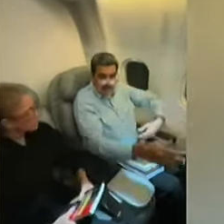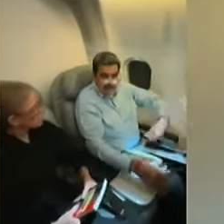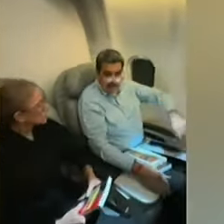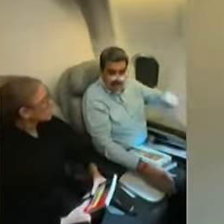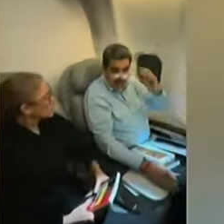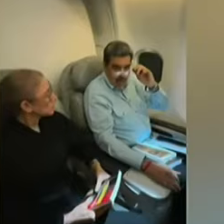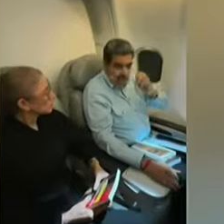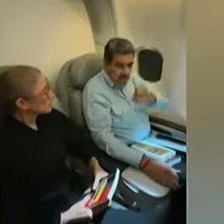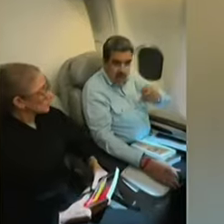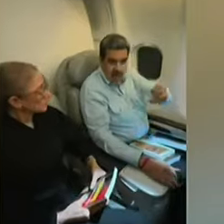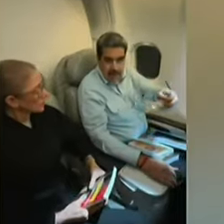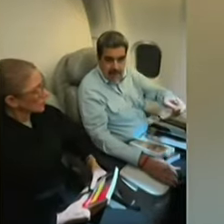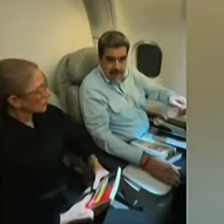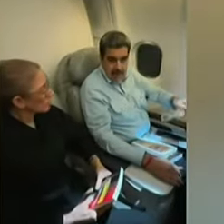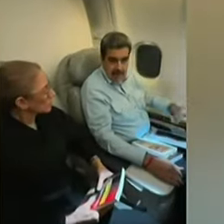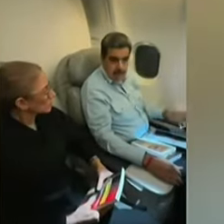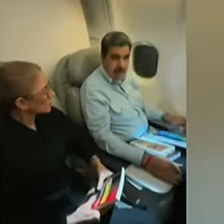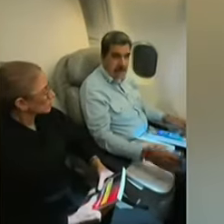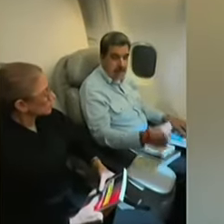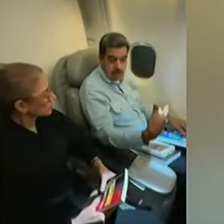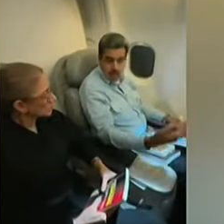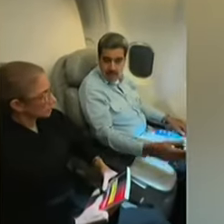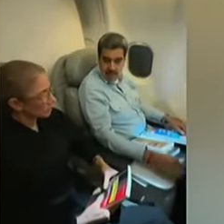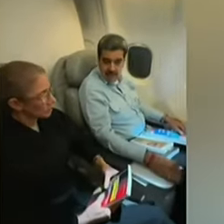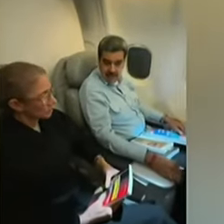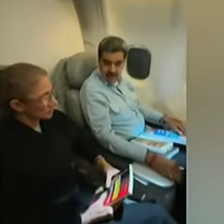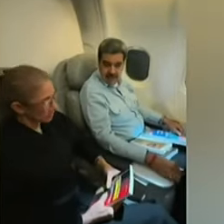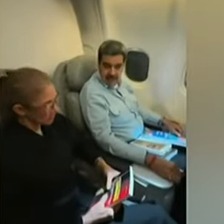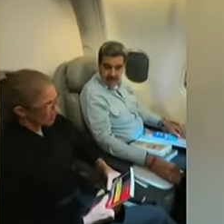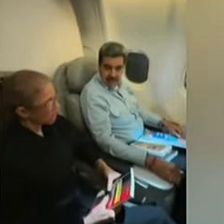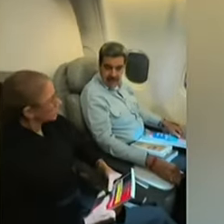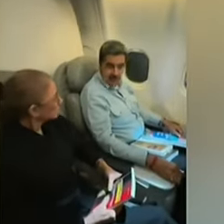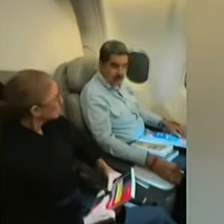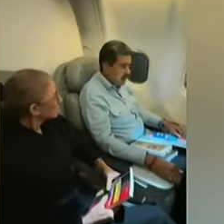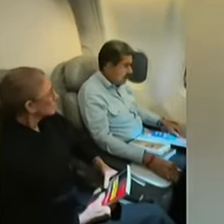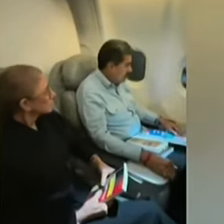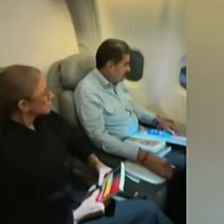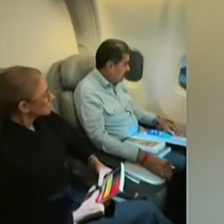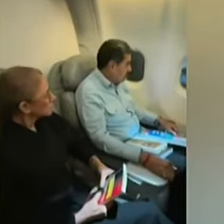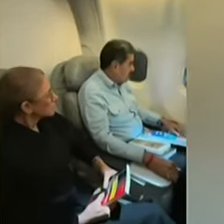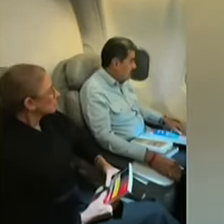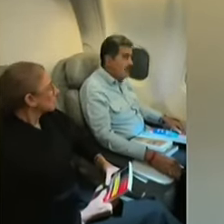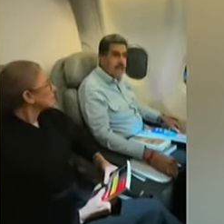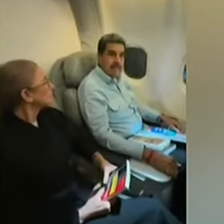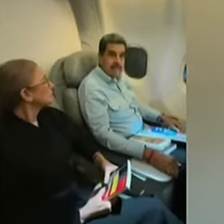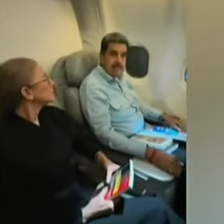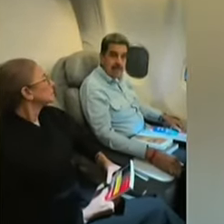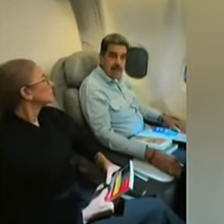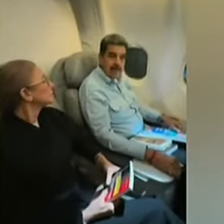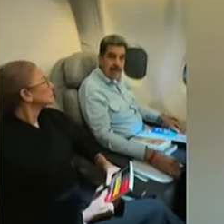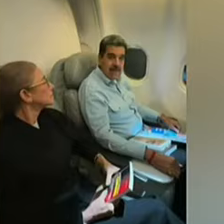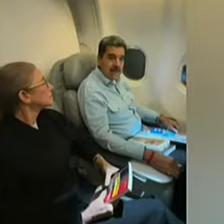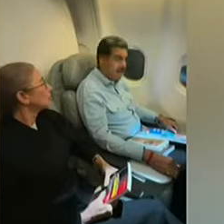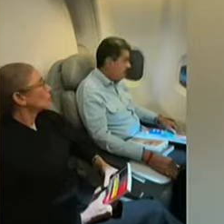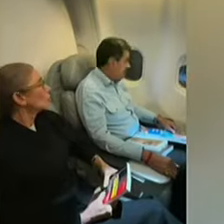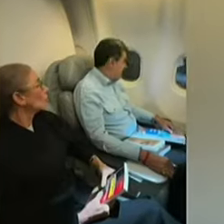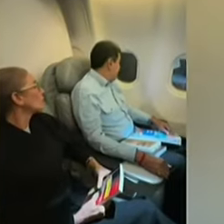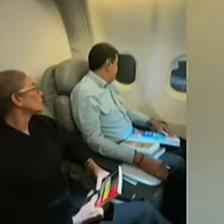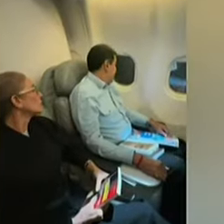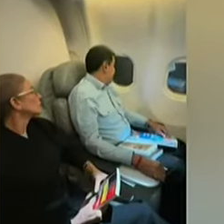mundos bonitos a los que pertenecemos. El mundo nuevo, Silita, es una belleza. Venimos